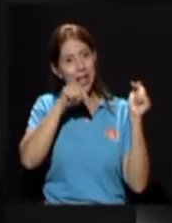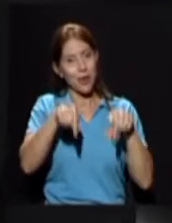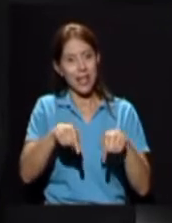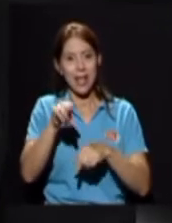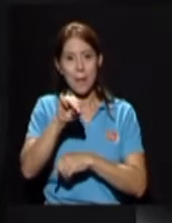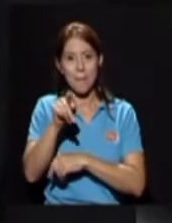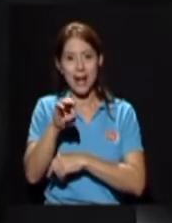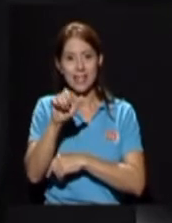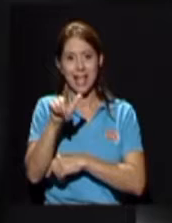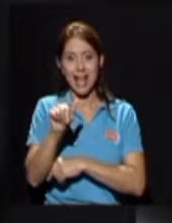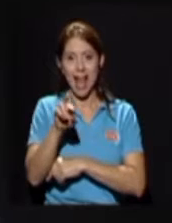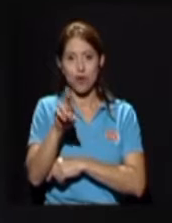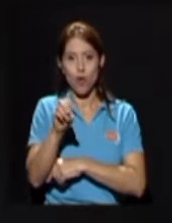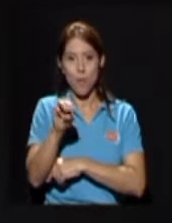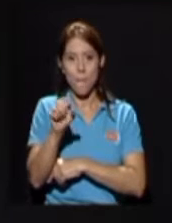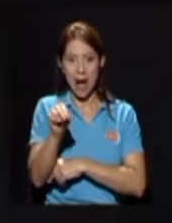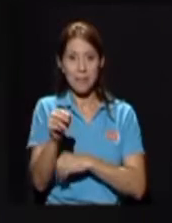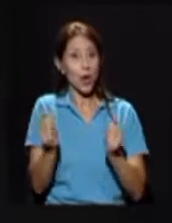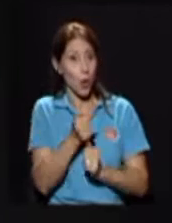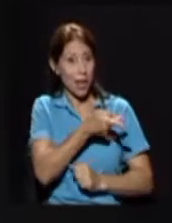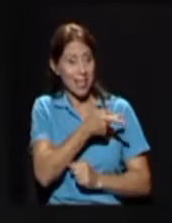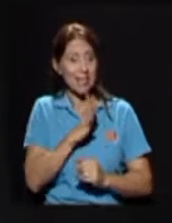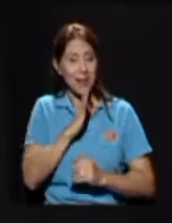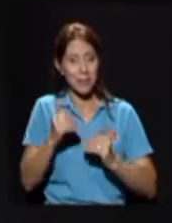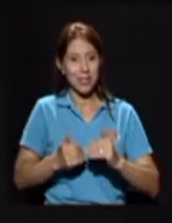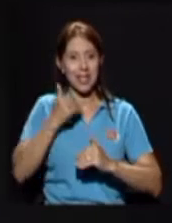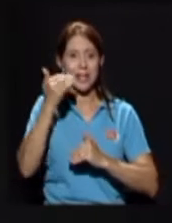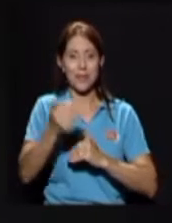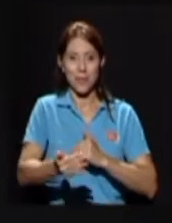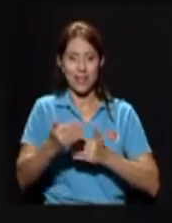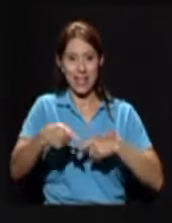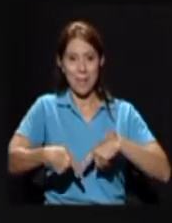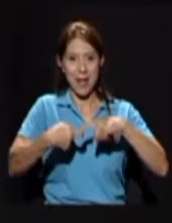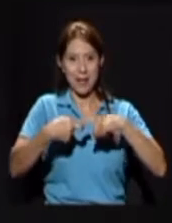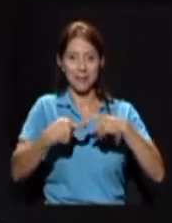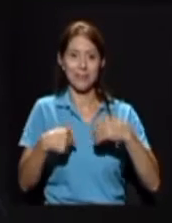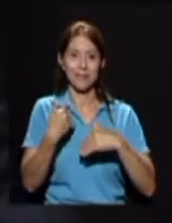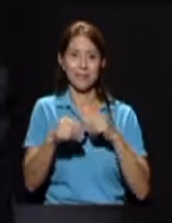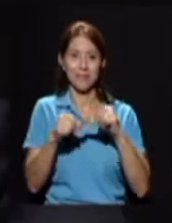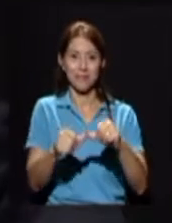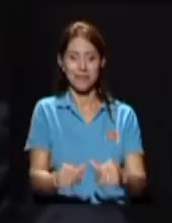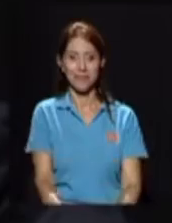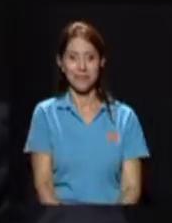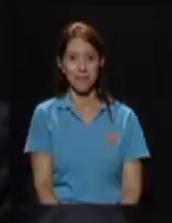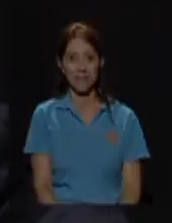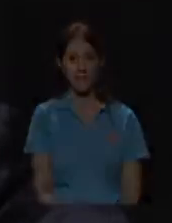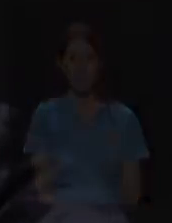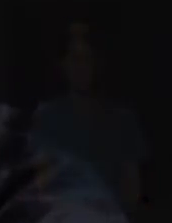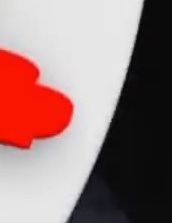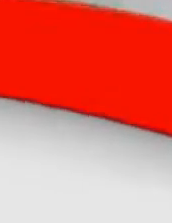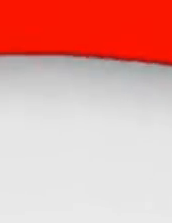a Marcela Román, con quienes conversaremos una vez que el canal nos invite a hacerlo. Regresamos.